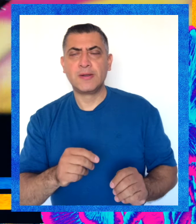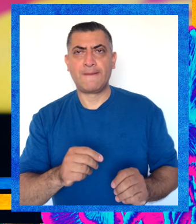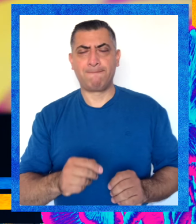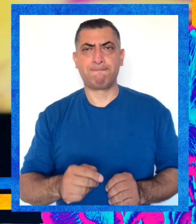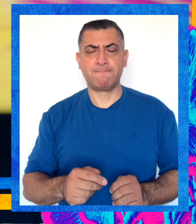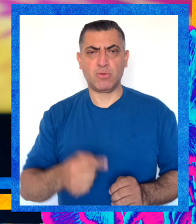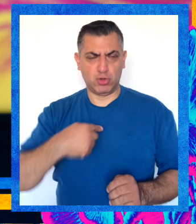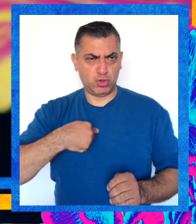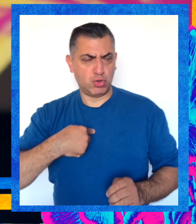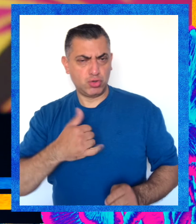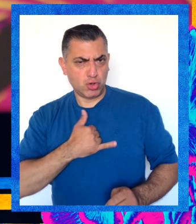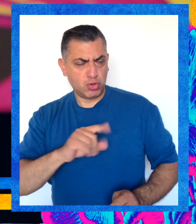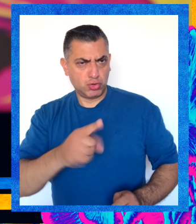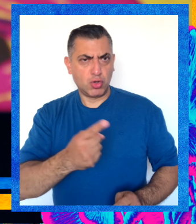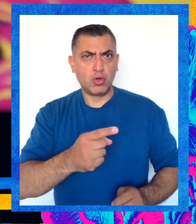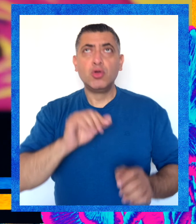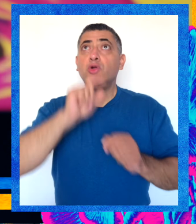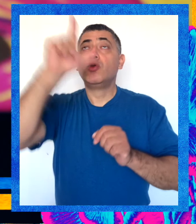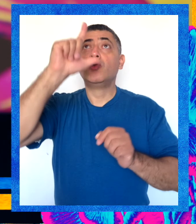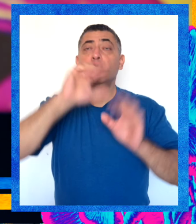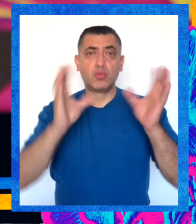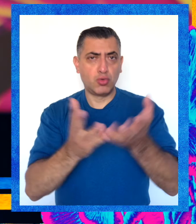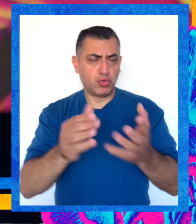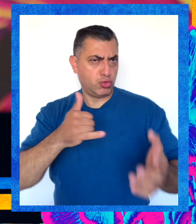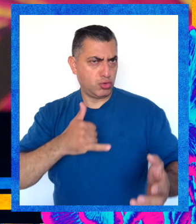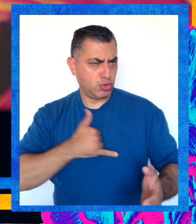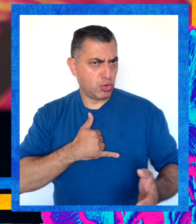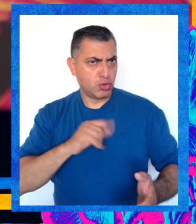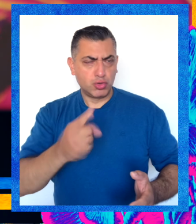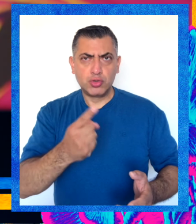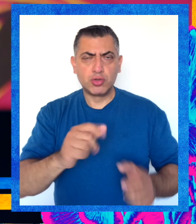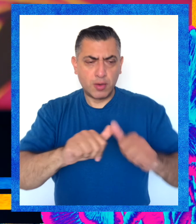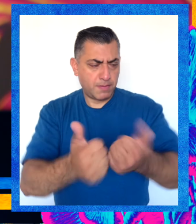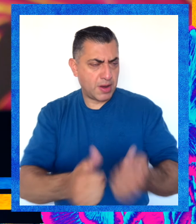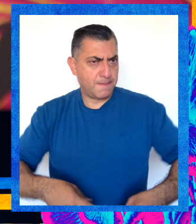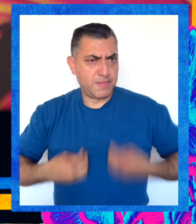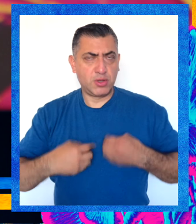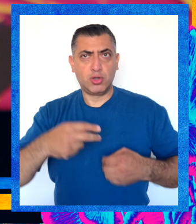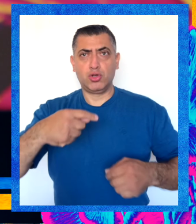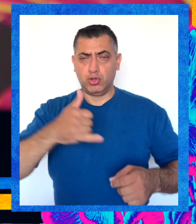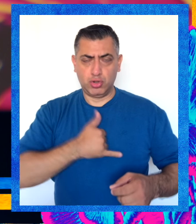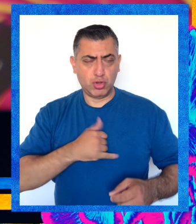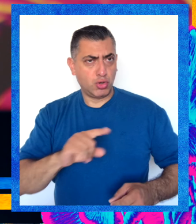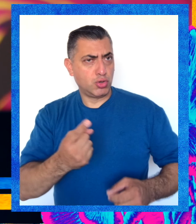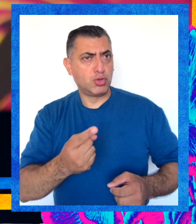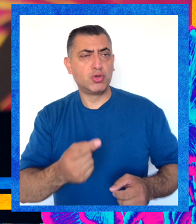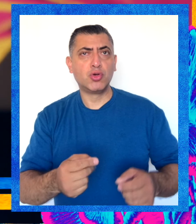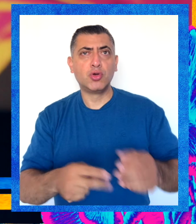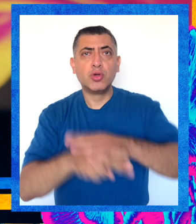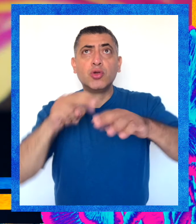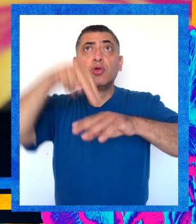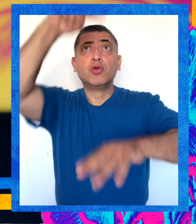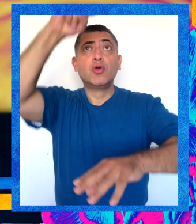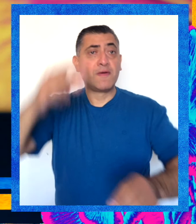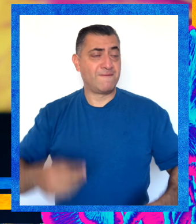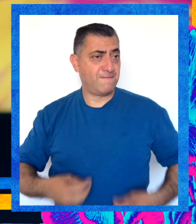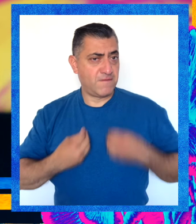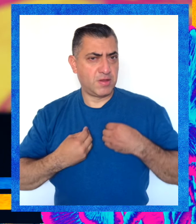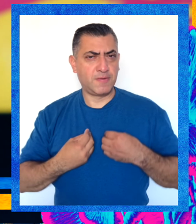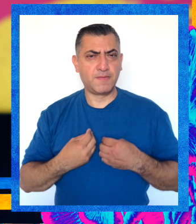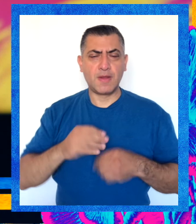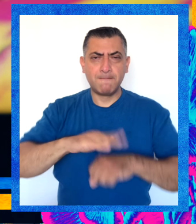predicado yo soy la luz del mundo yo soy el pan de vida yo soy la resurrección y la vida pero lo más importante